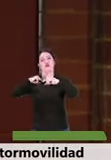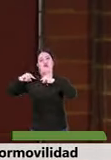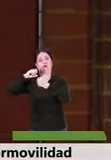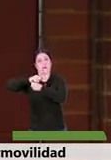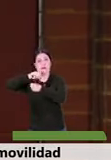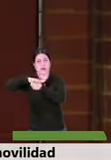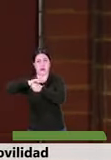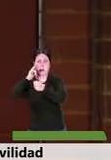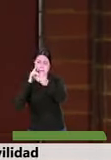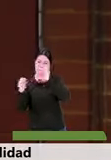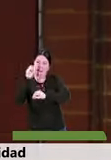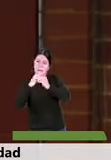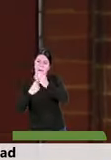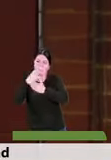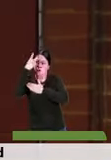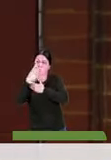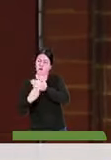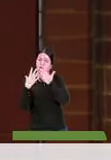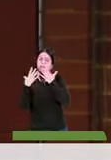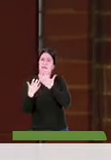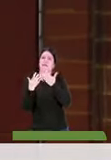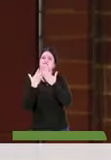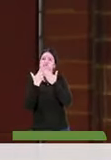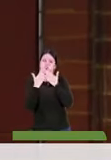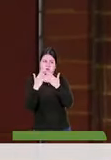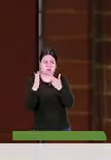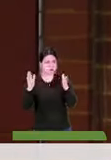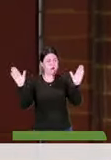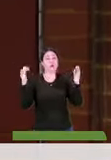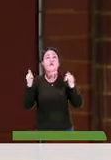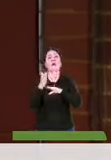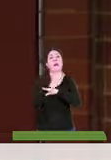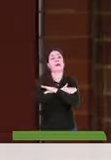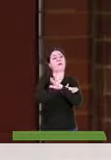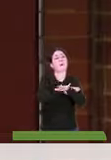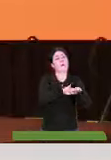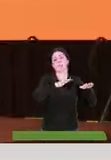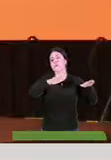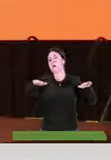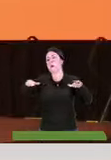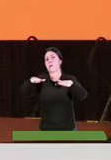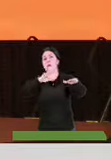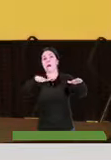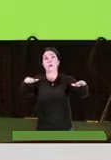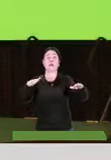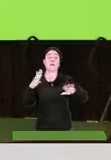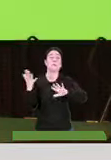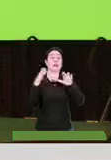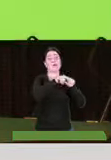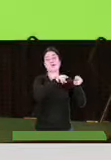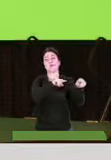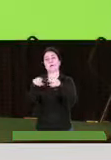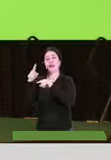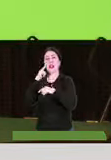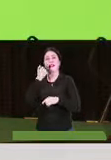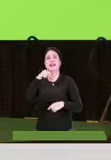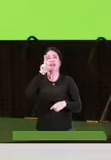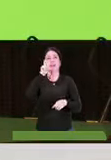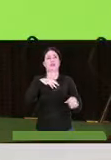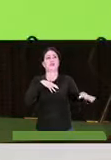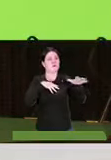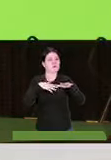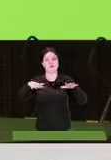este proyecto ha decidido ampliar este proyecto. Nuestras zonas de parqueo pago estarán en más de 17 áreas de implementación,